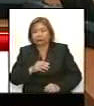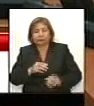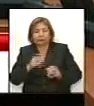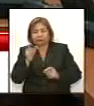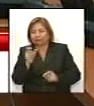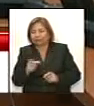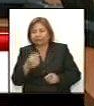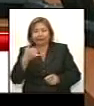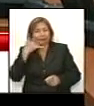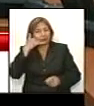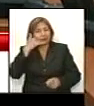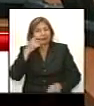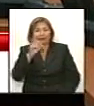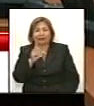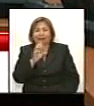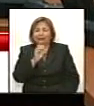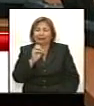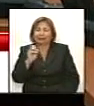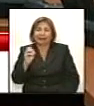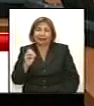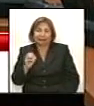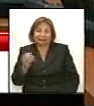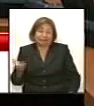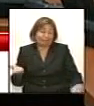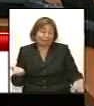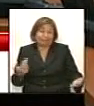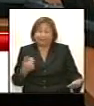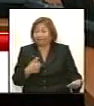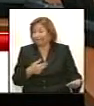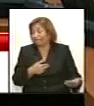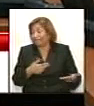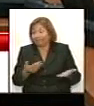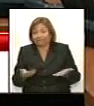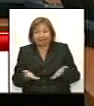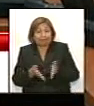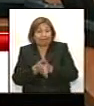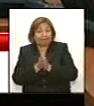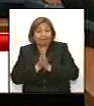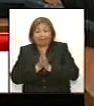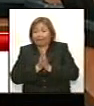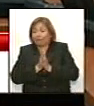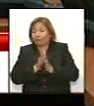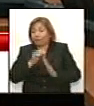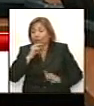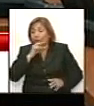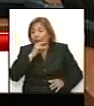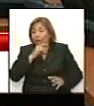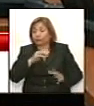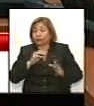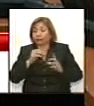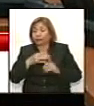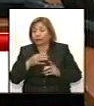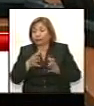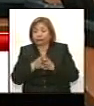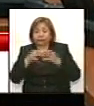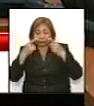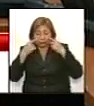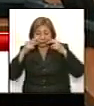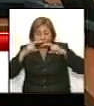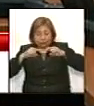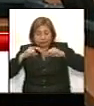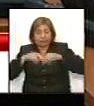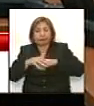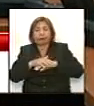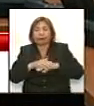alternativo tiene que llamar a la línea 100. Y eso es algo que nosotras también le hemos pedido al sector mujer y poblaciones vulnerables que revise, que